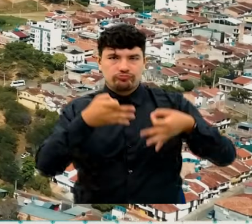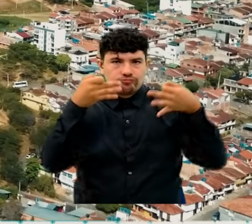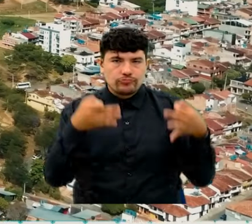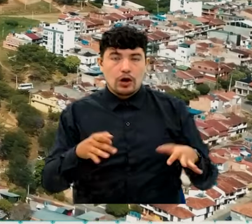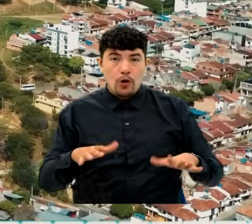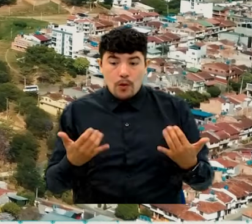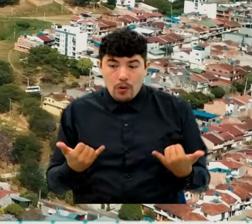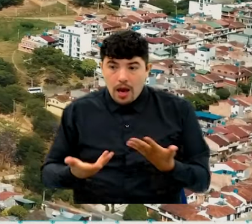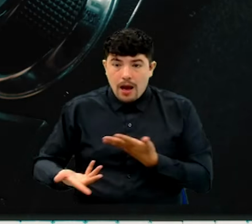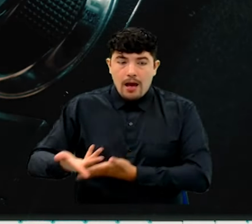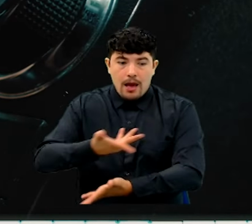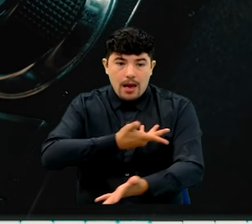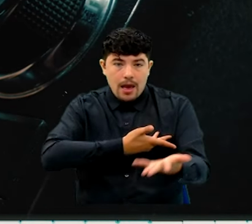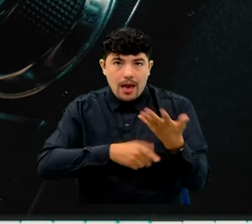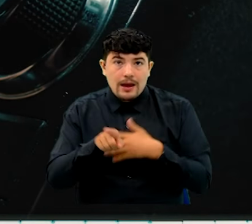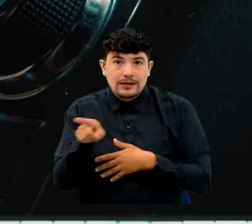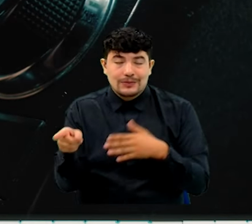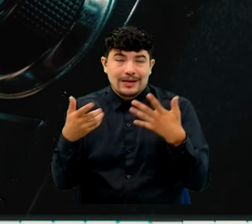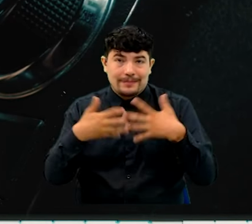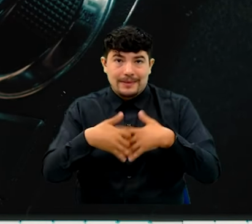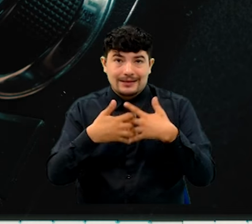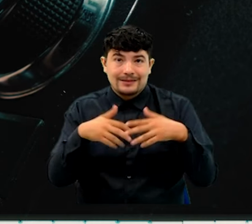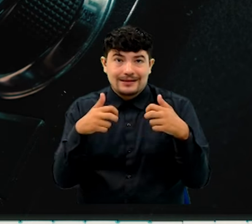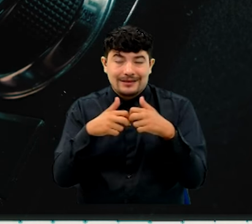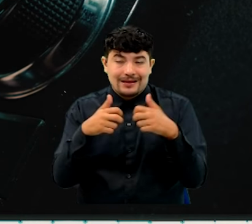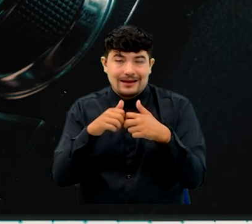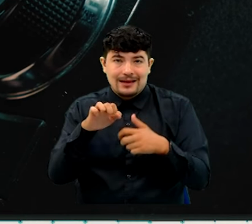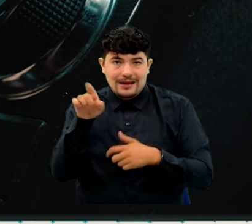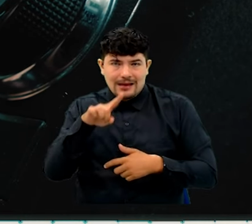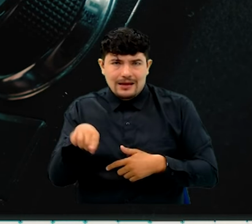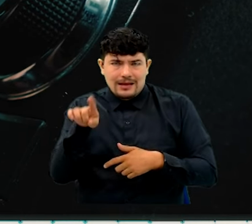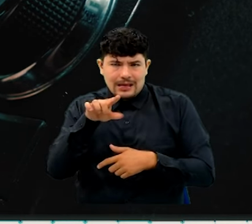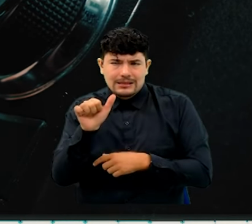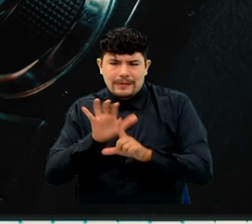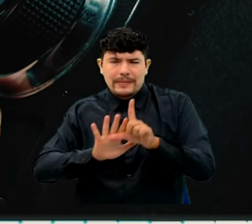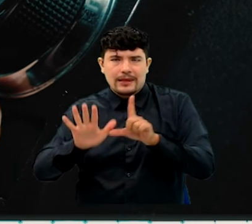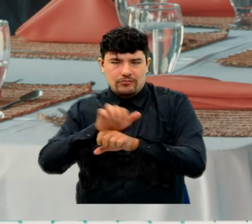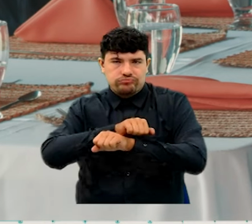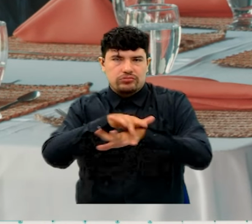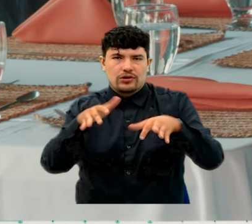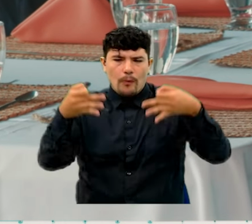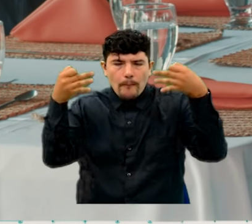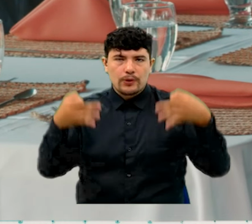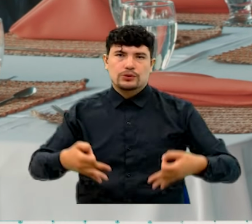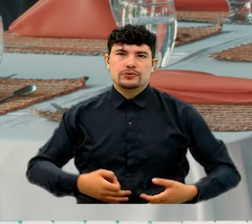las píldoras que da la empresa electrificadora de Santander, pues se llega con toda la información oportuna.